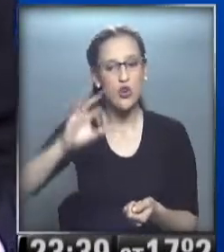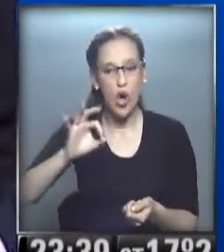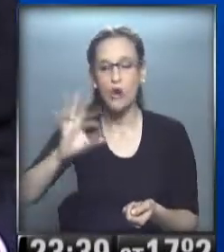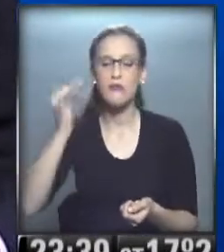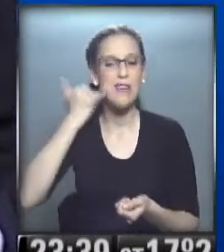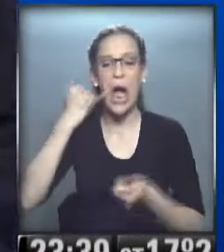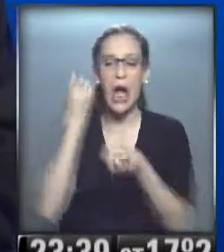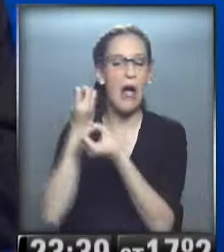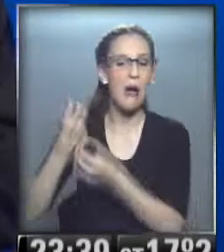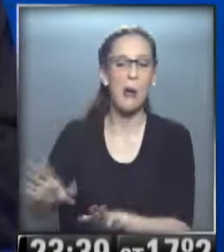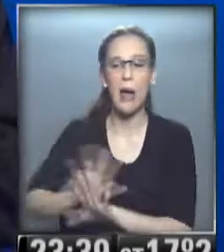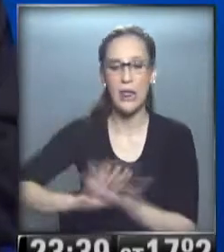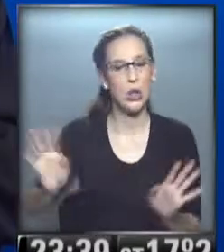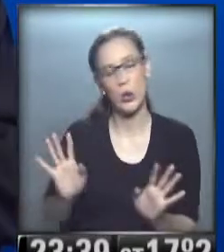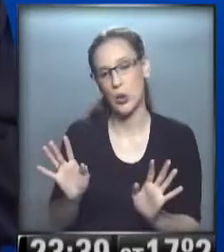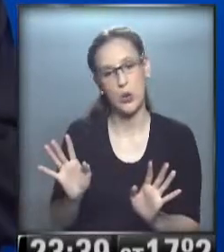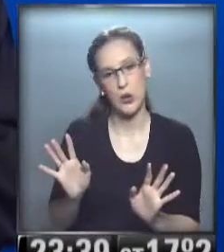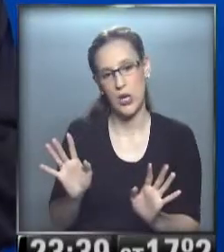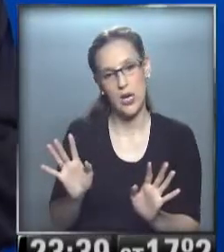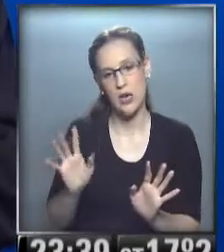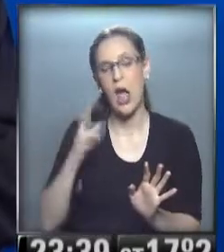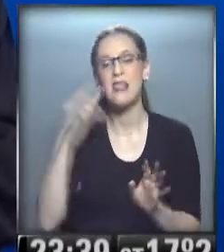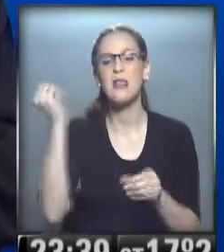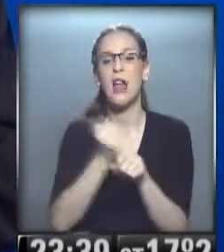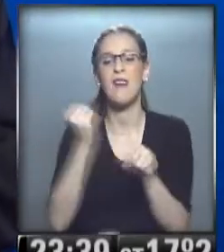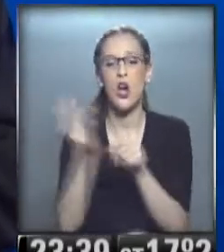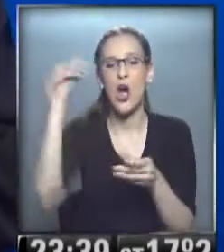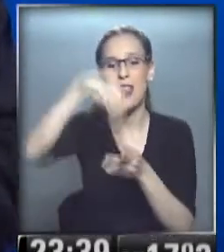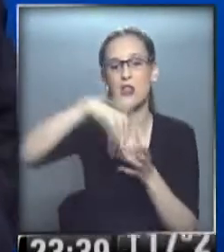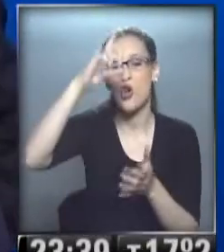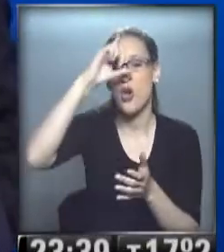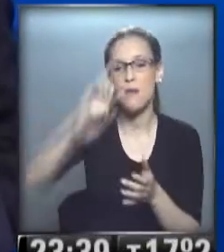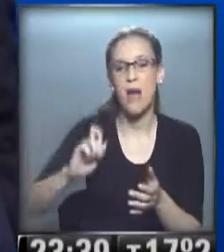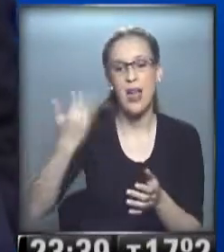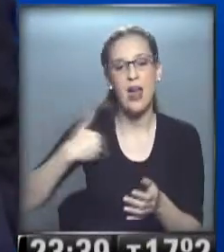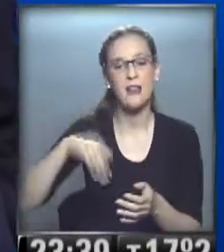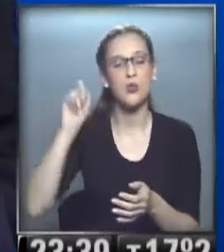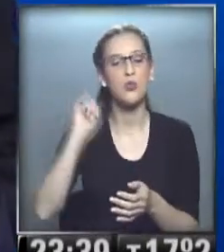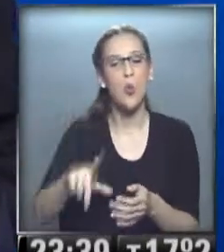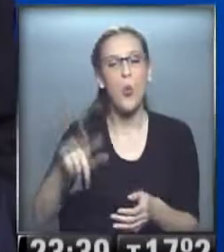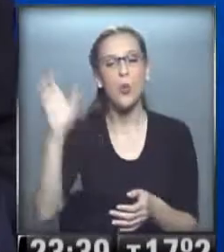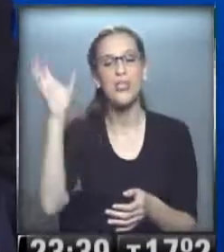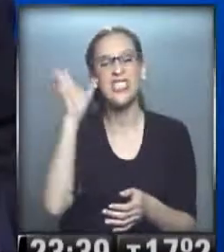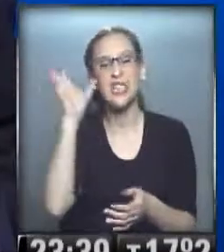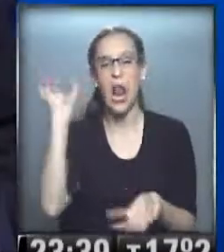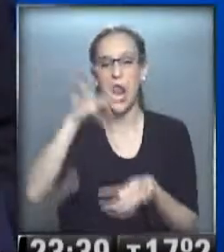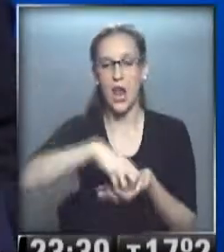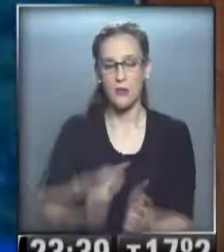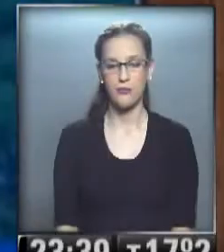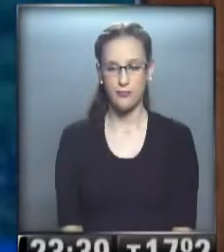agregado a la Embajada Argentina en Italia, en el área económica de la embajada. Vamos a ver el